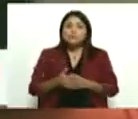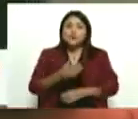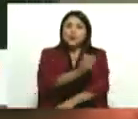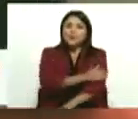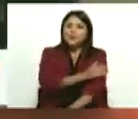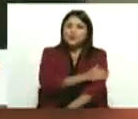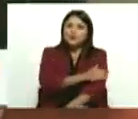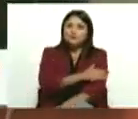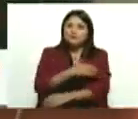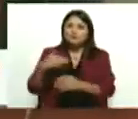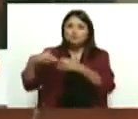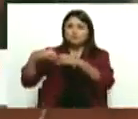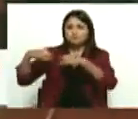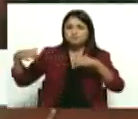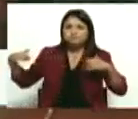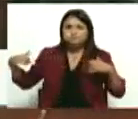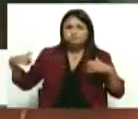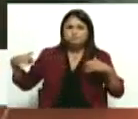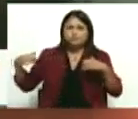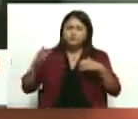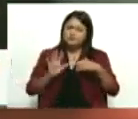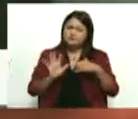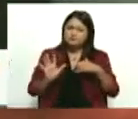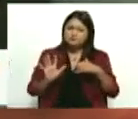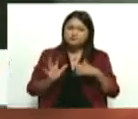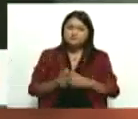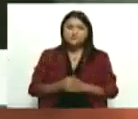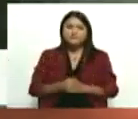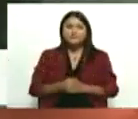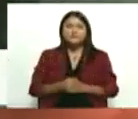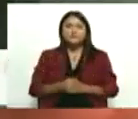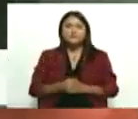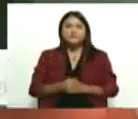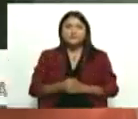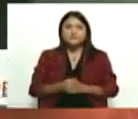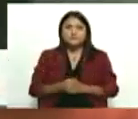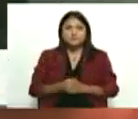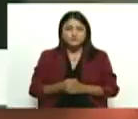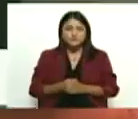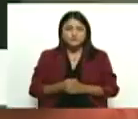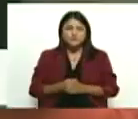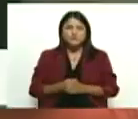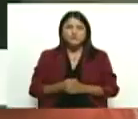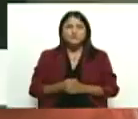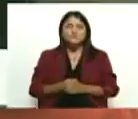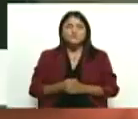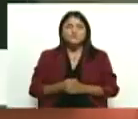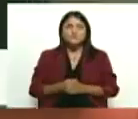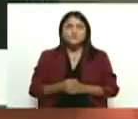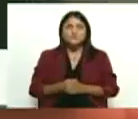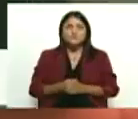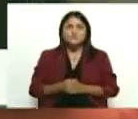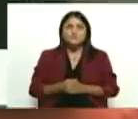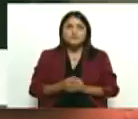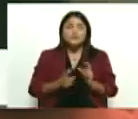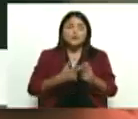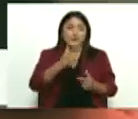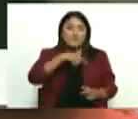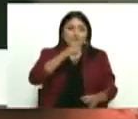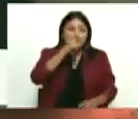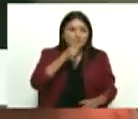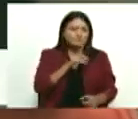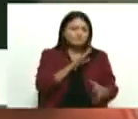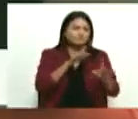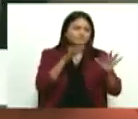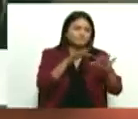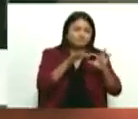divisionista, dogmática, sectaria. Ese fue al pueblo de donde vino a construir un movimiento